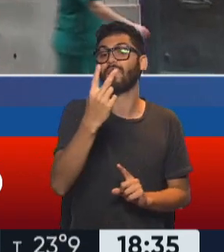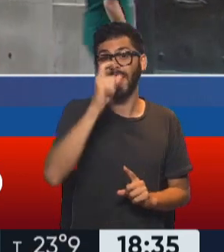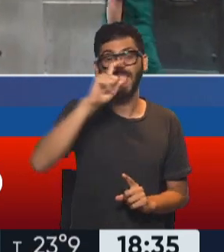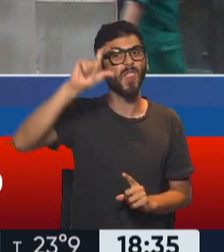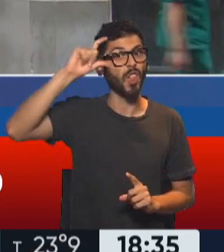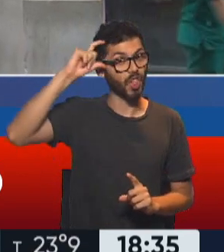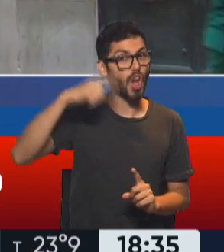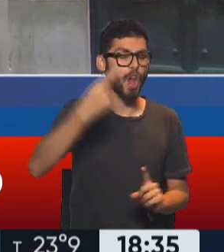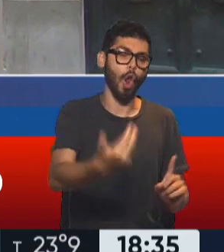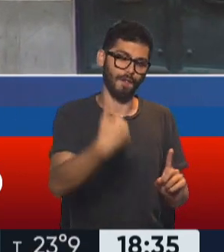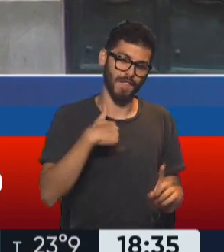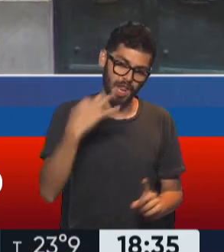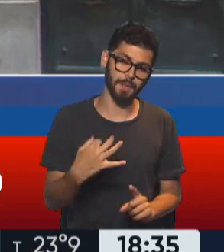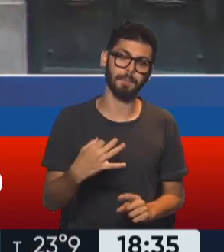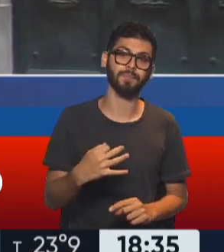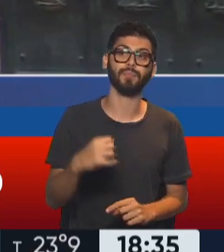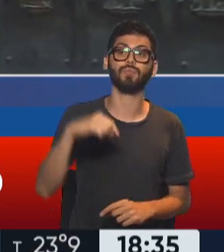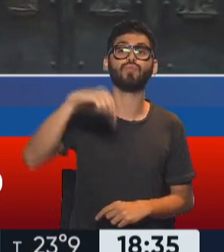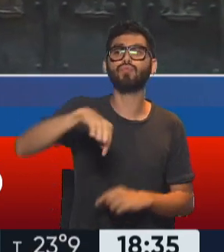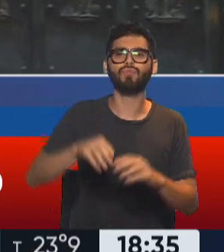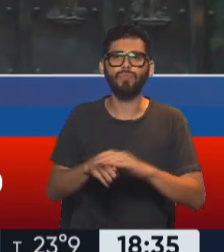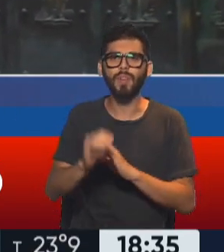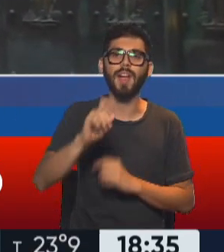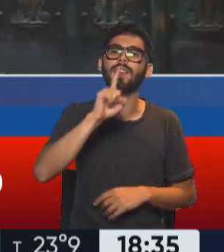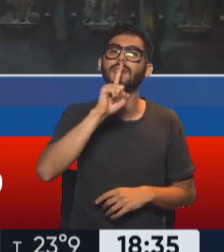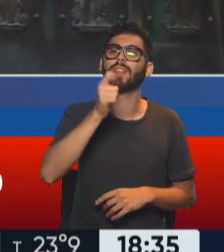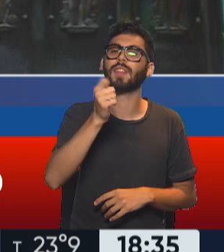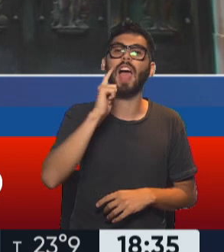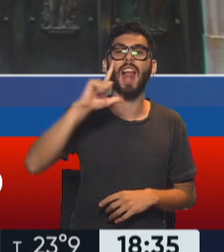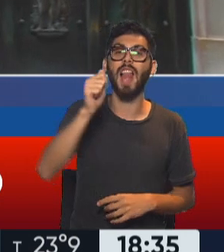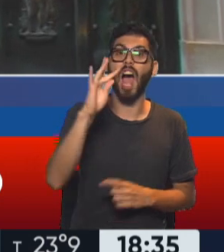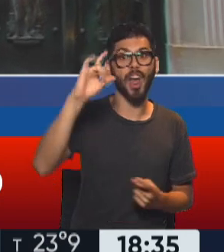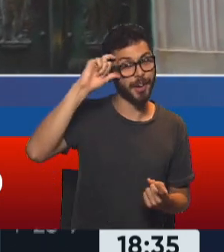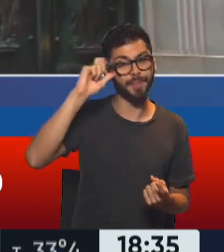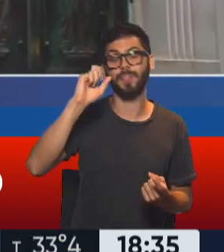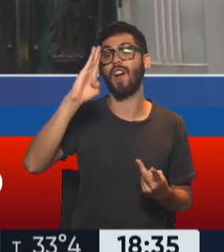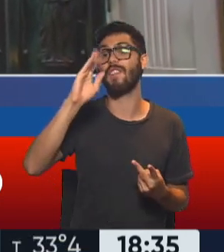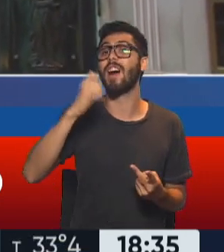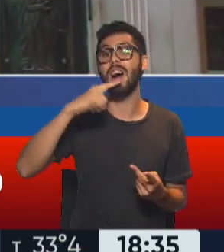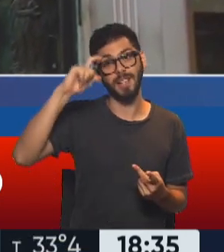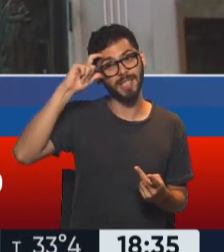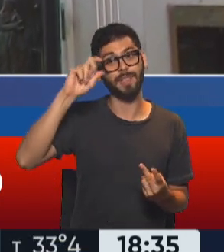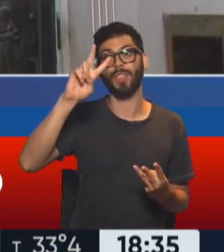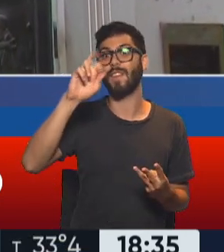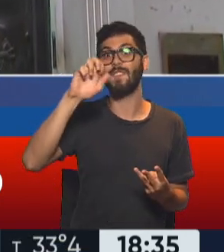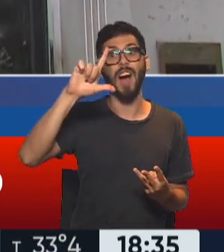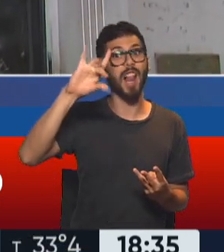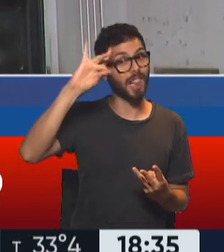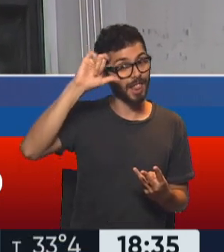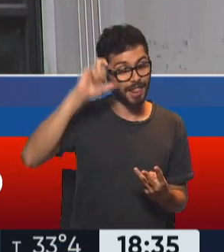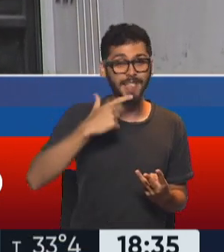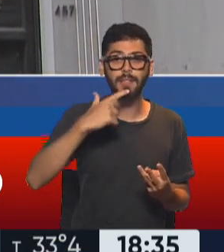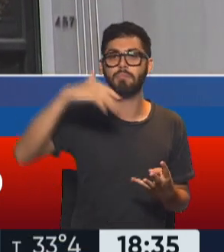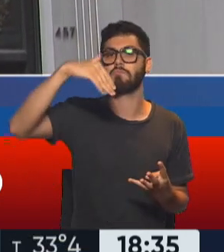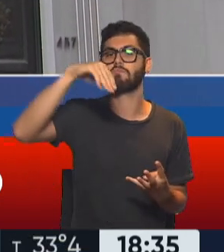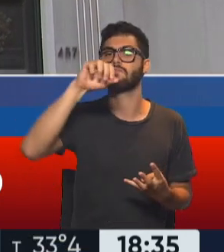¿Quiénes estuvieron en el interior hoy? Rodolfo Taylade, Miguel Basse, Eduardo Valdés y Leopoldo